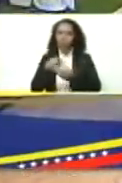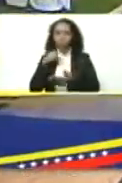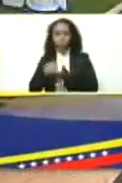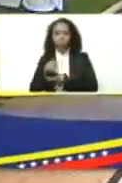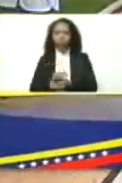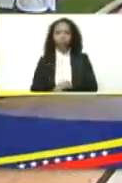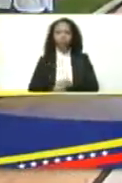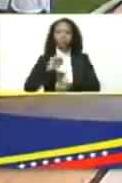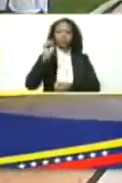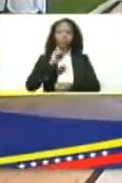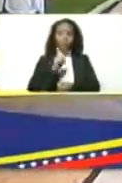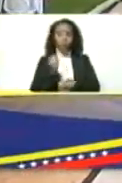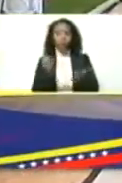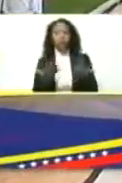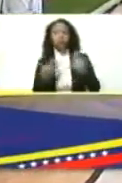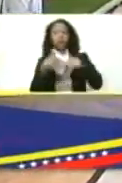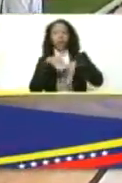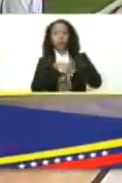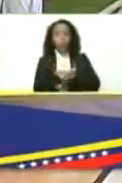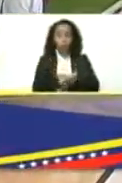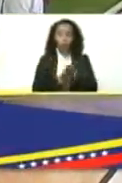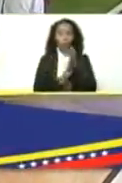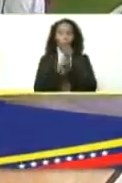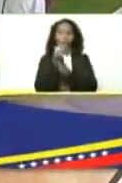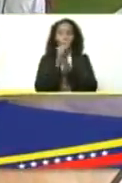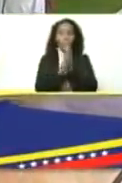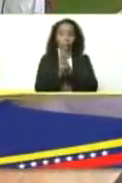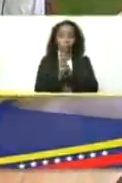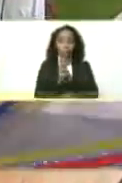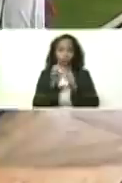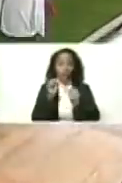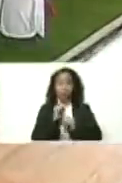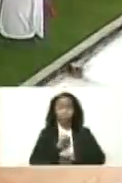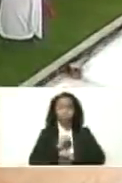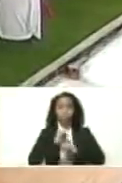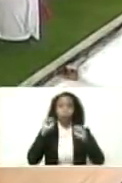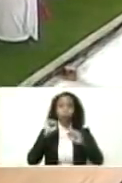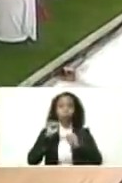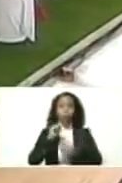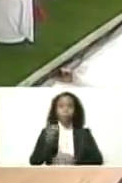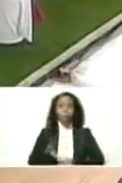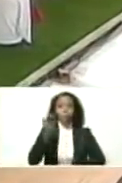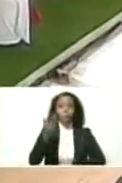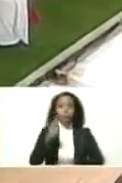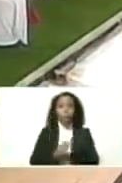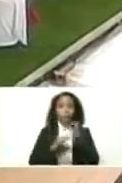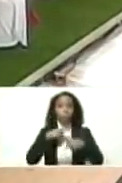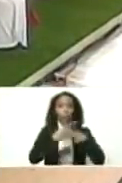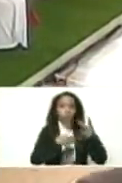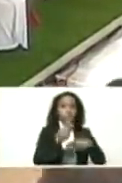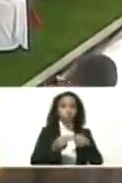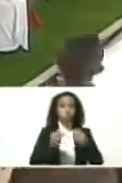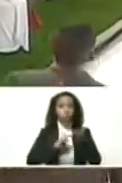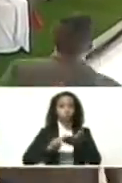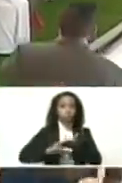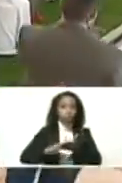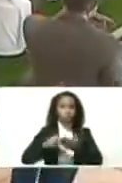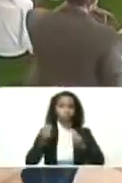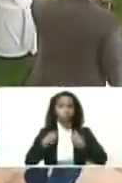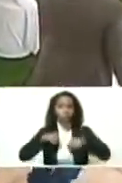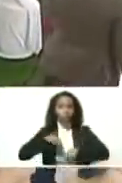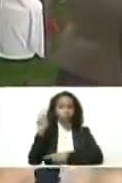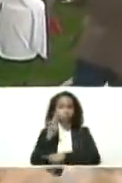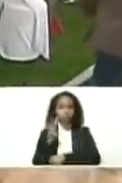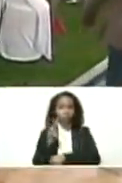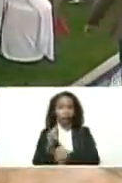combina el emprendimiento, que es el boom del proceso de recuperación que está viviendo Venezuela, el emprendimiento,